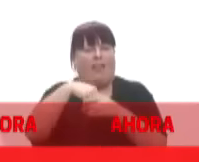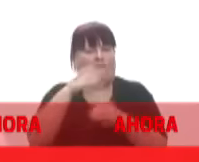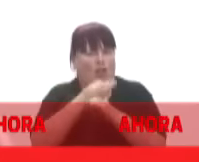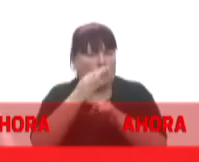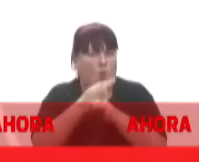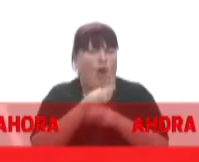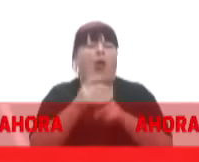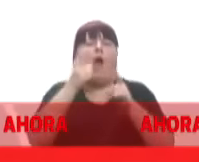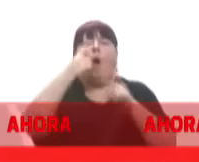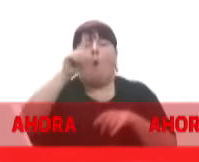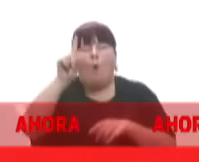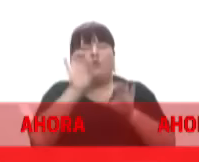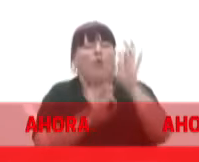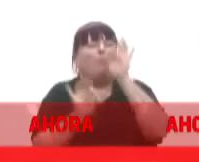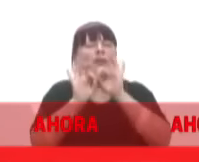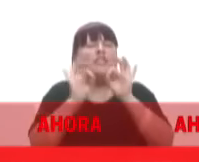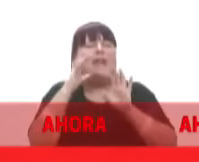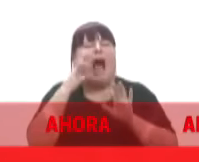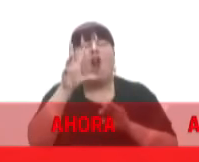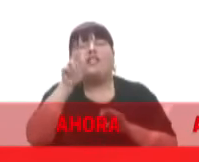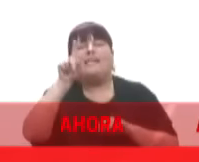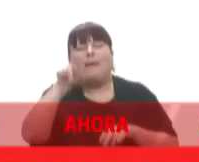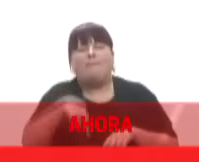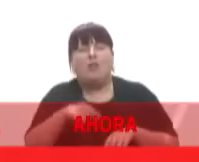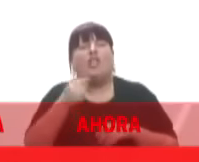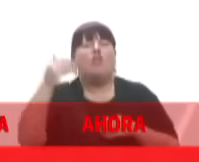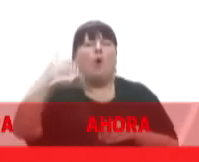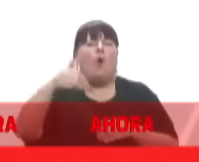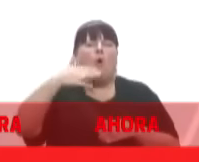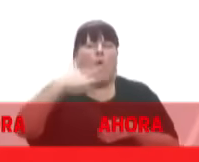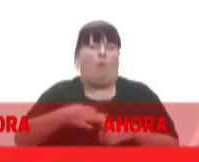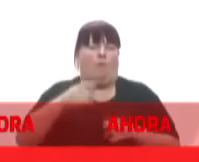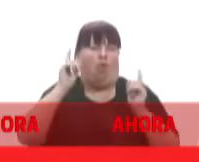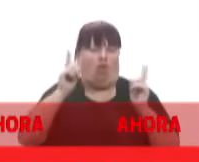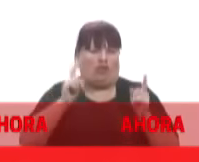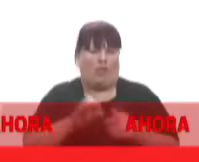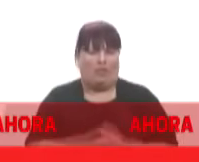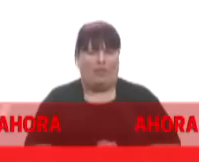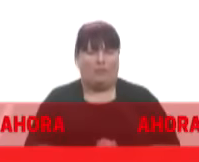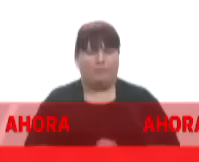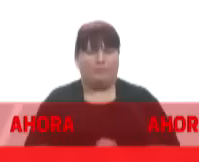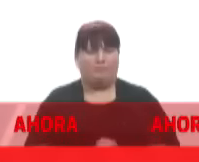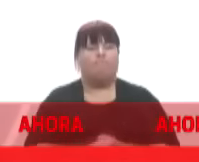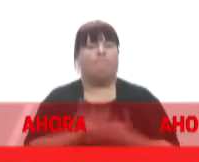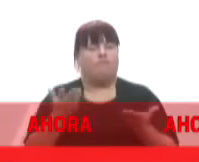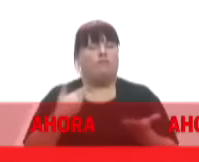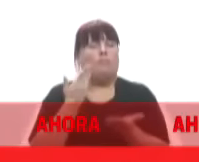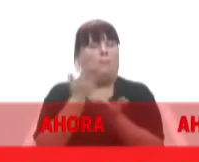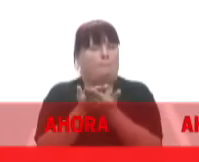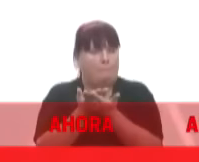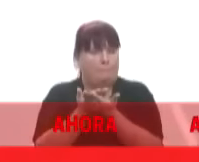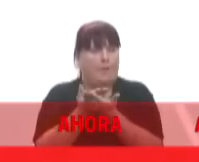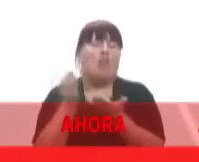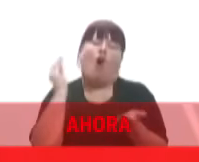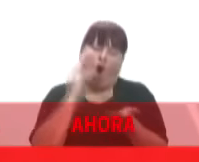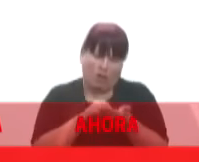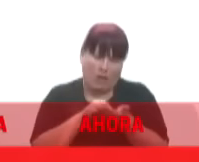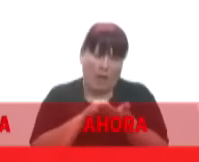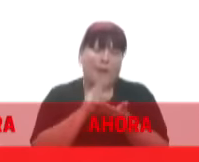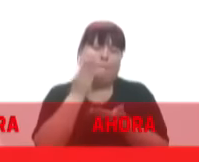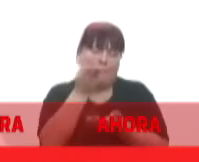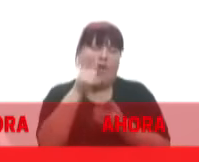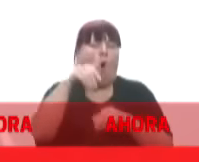por último, un porcentaje mínimo del 30% de asistencia de la nómina docente. Entonces solicito, otra vez, mociono que